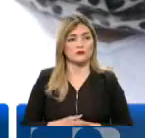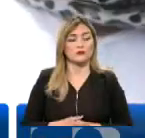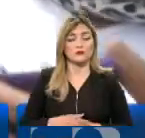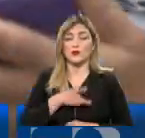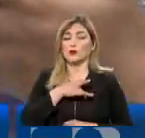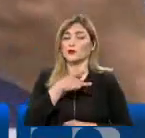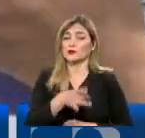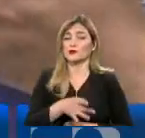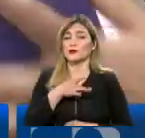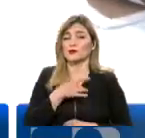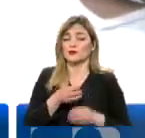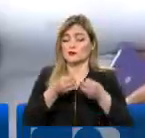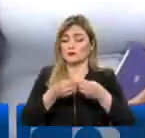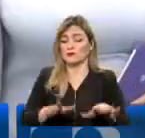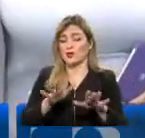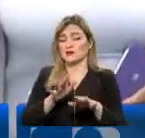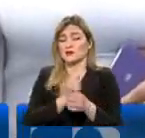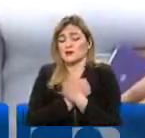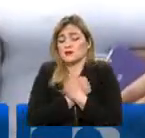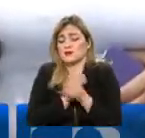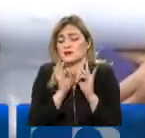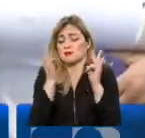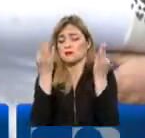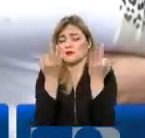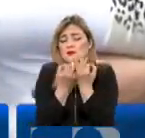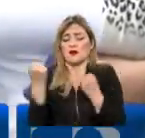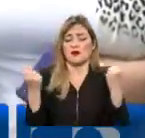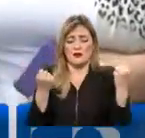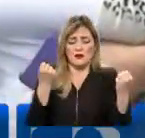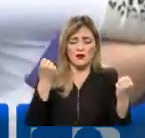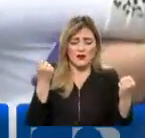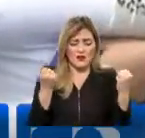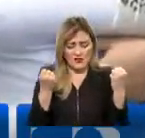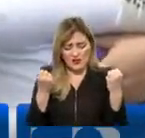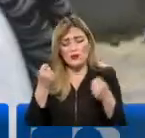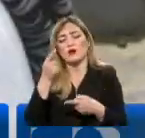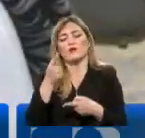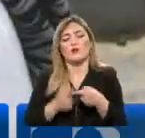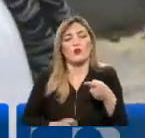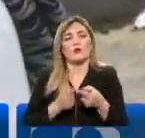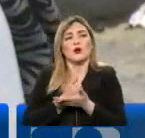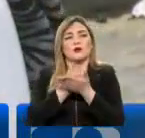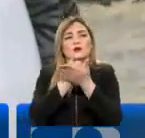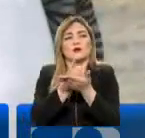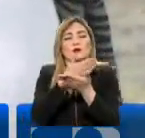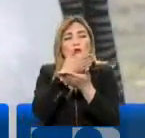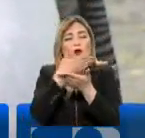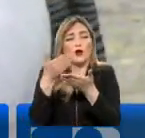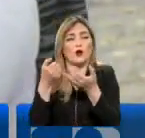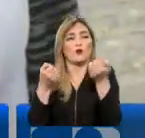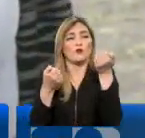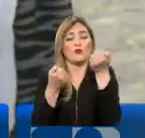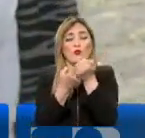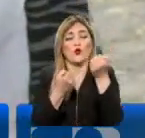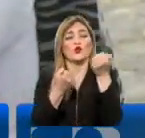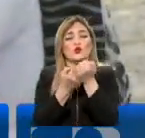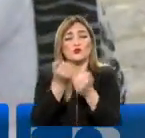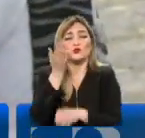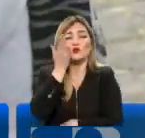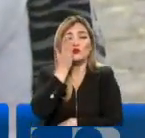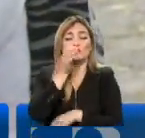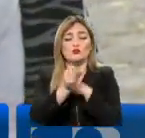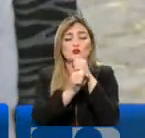es el dolor que refleja la pérdida de un ser querido, la desesperación e impotencia por no haber podido brindar una mejor asistencia médica a su madre